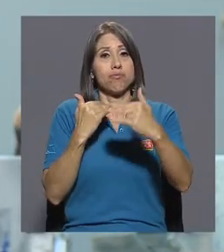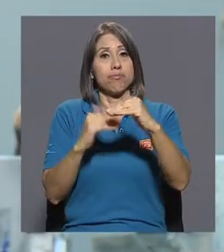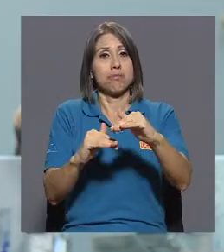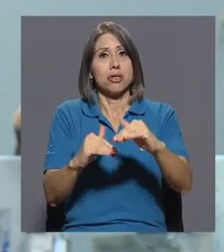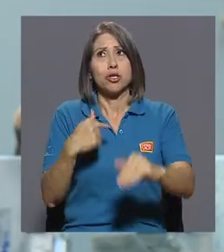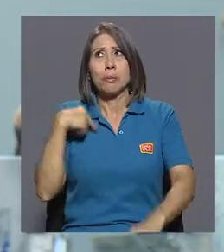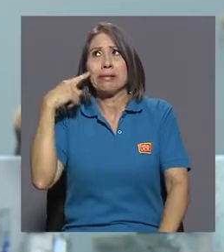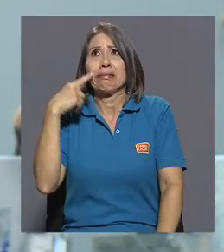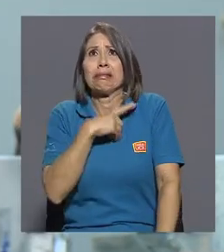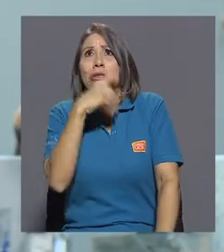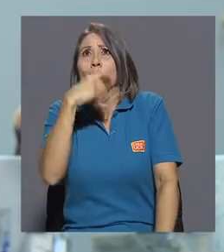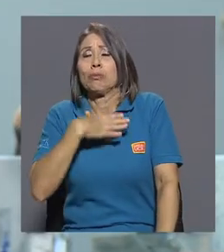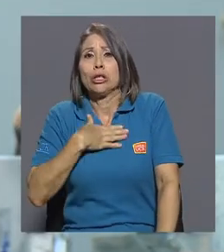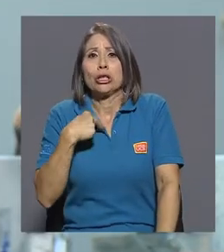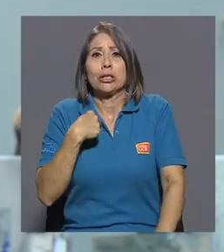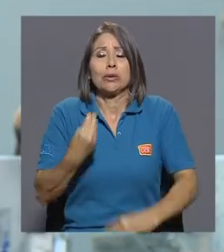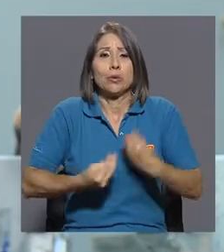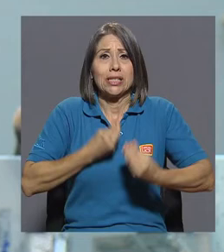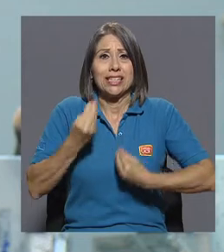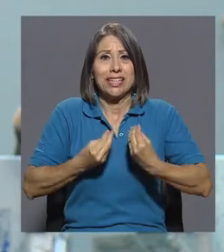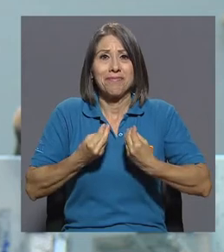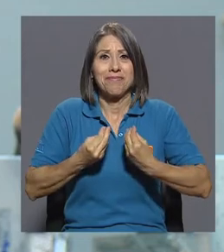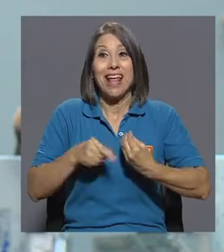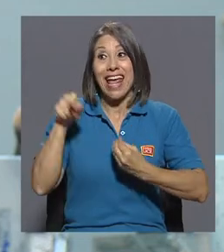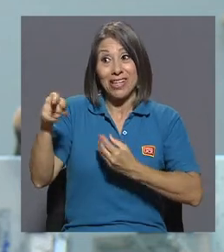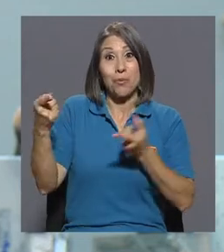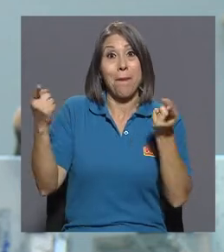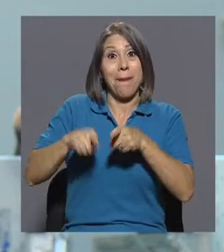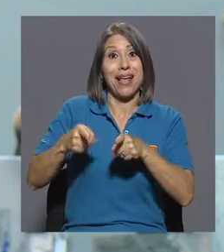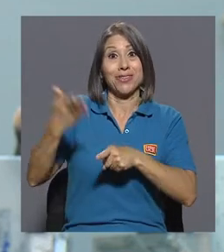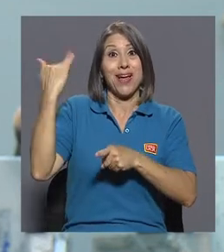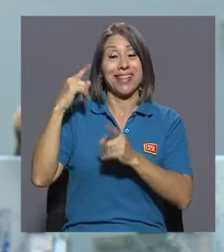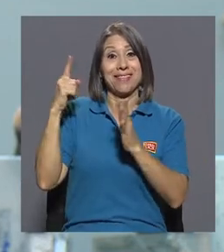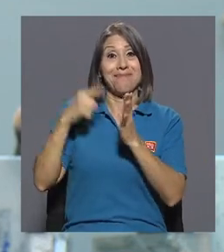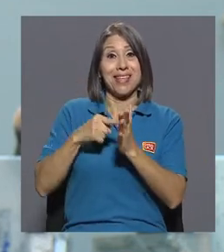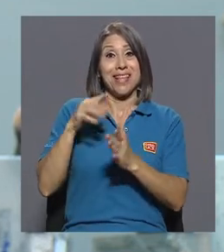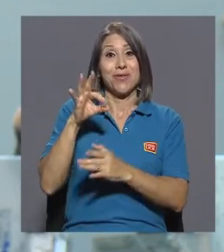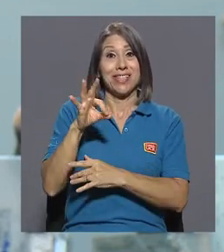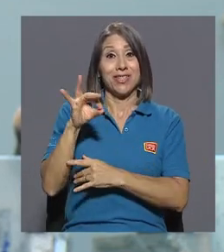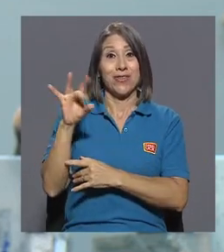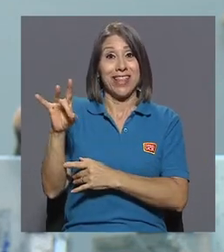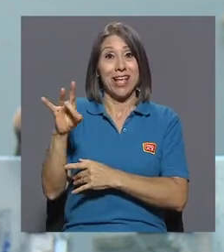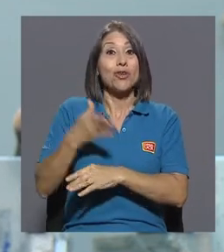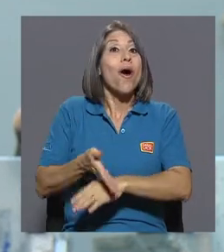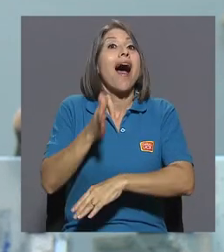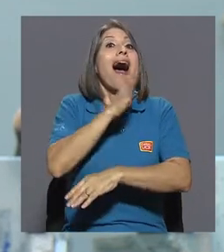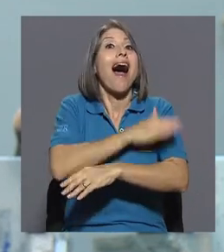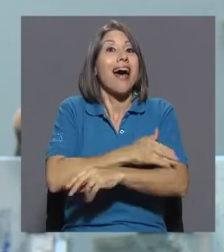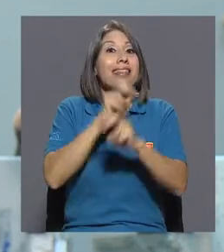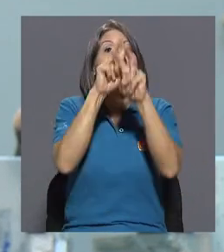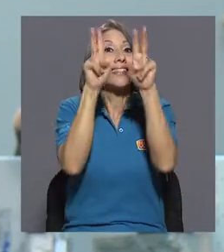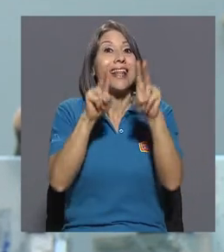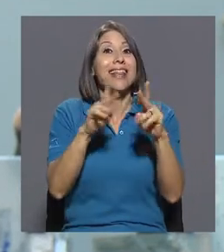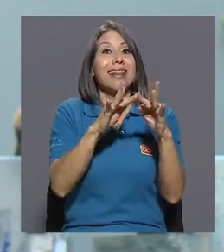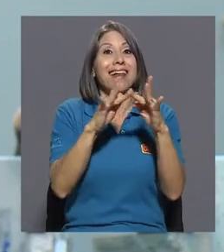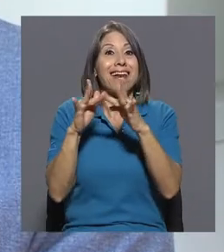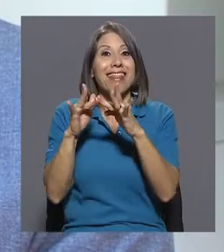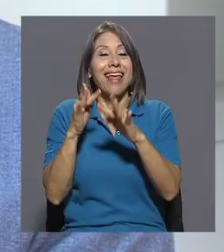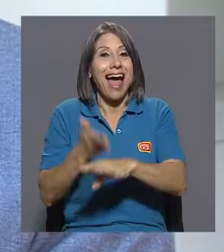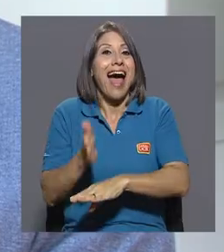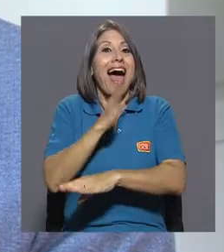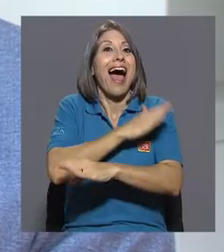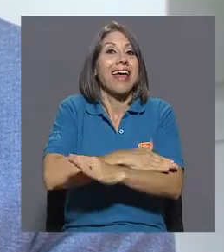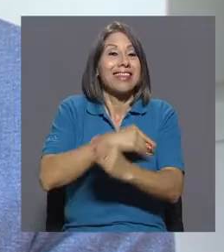¿qué voy a hacer? Y esto es en el 98, ¿verdad? Antes del internet y revistas gringas que vinieran